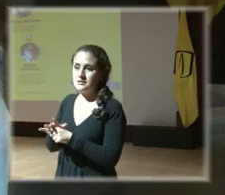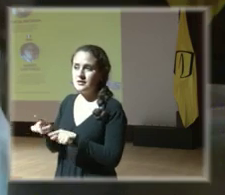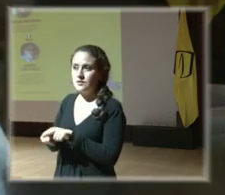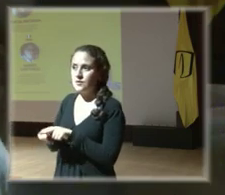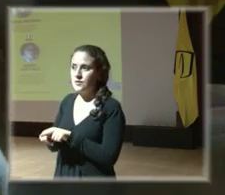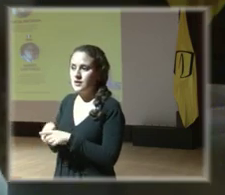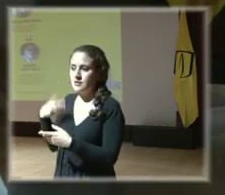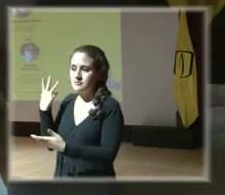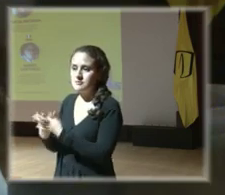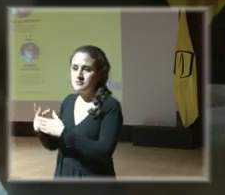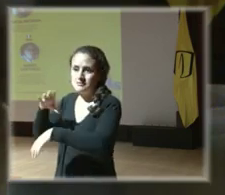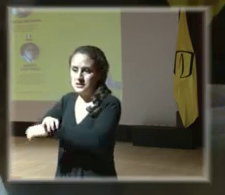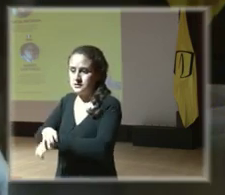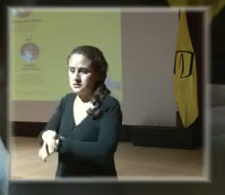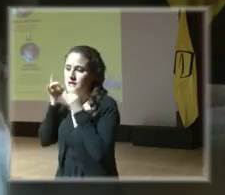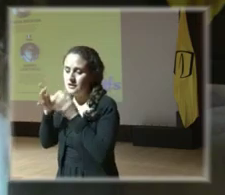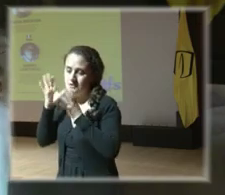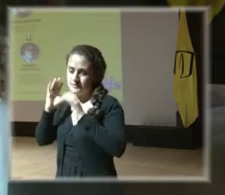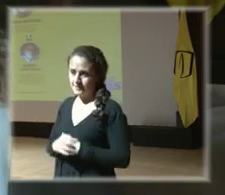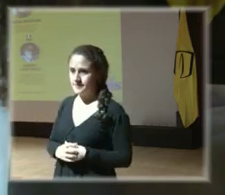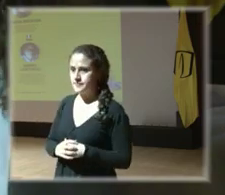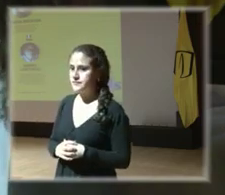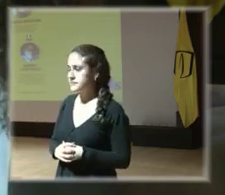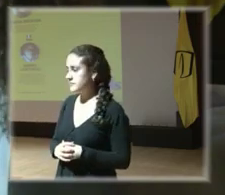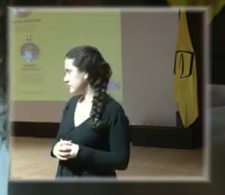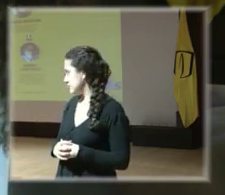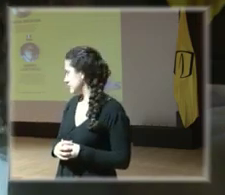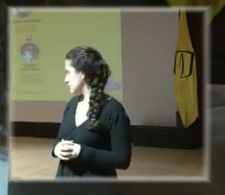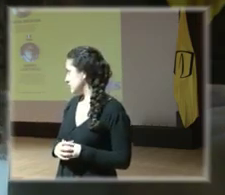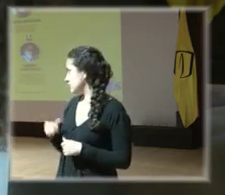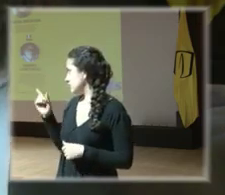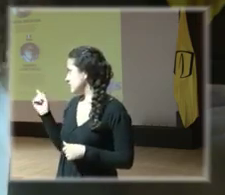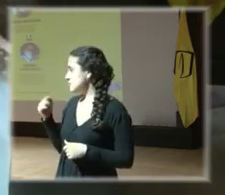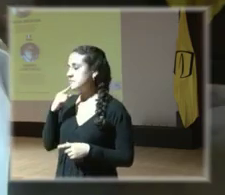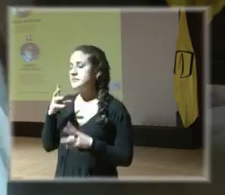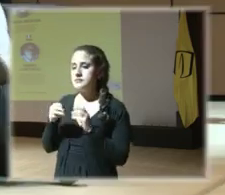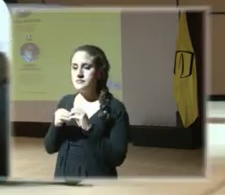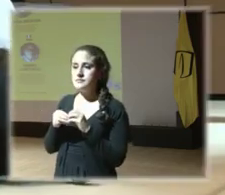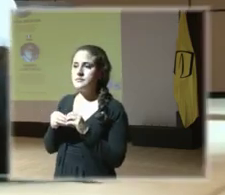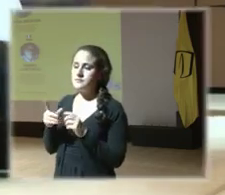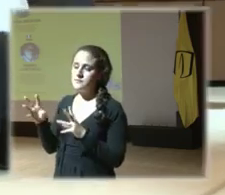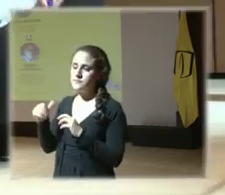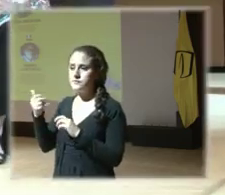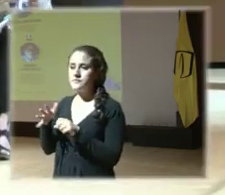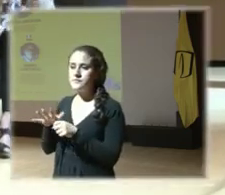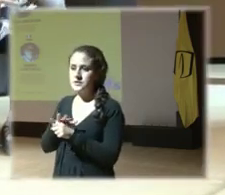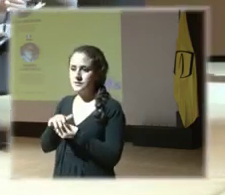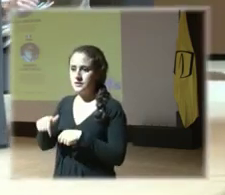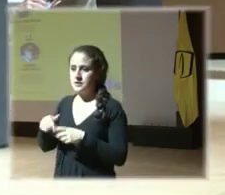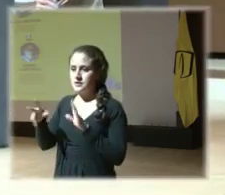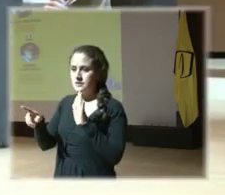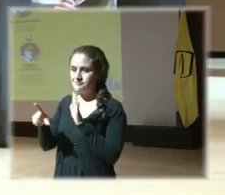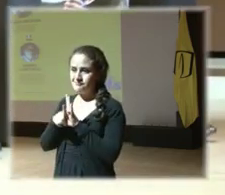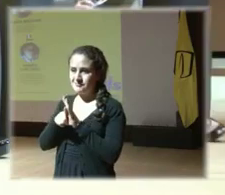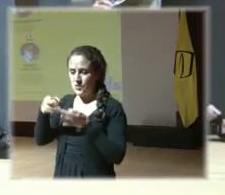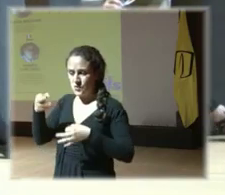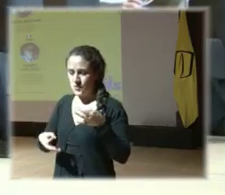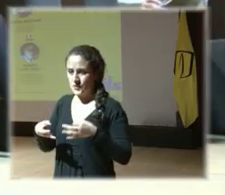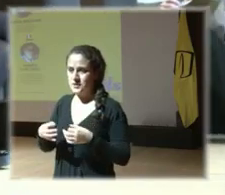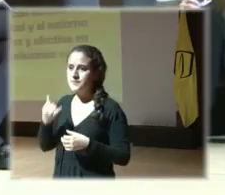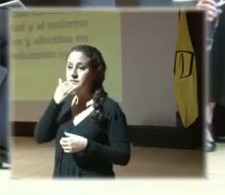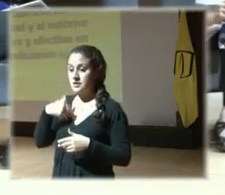detención arbitraria, ¿no? Y una de las cosas que ocurre con el tema penal es que en el